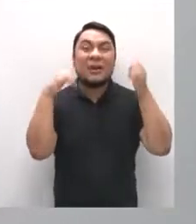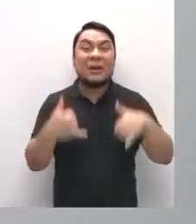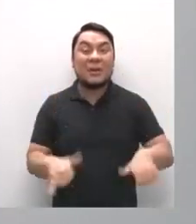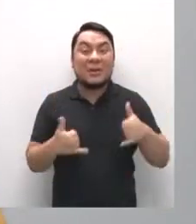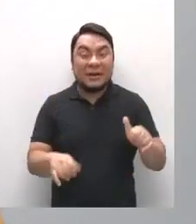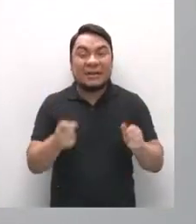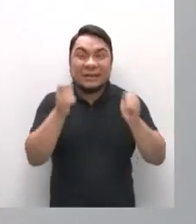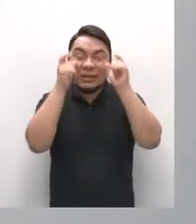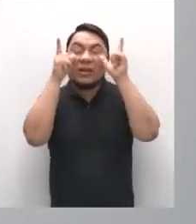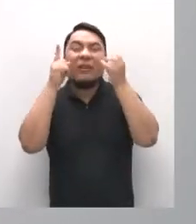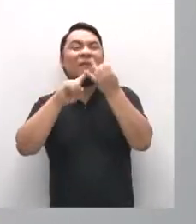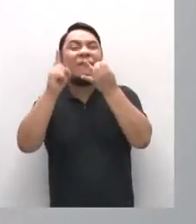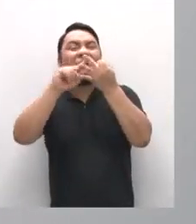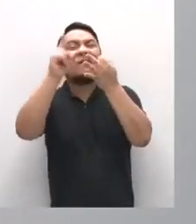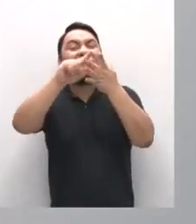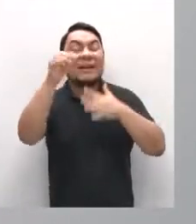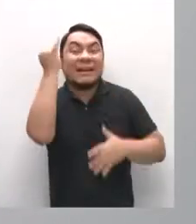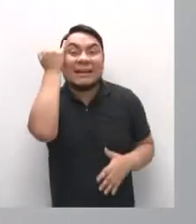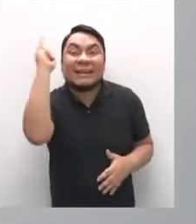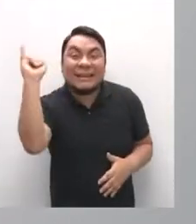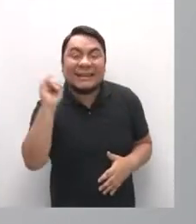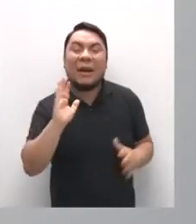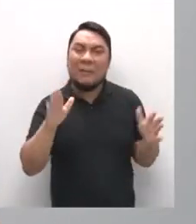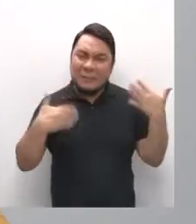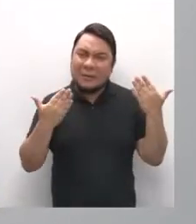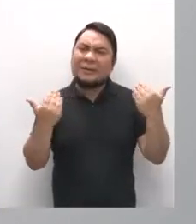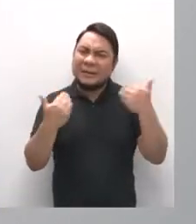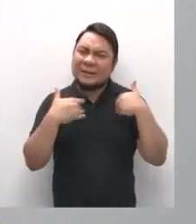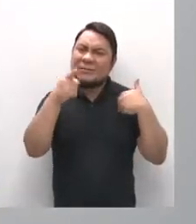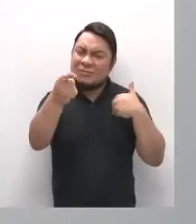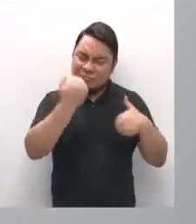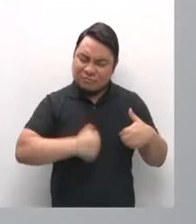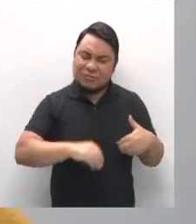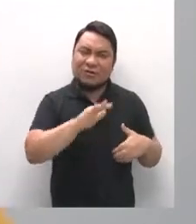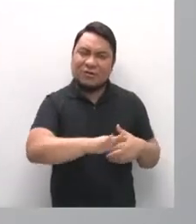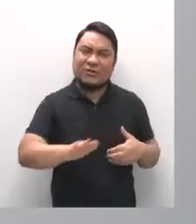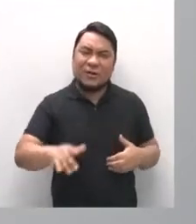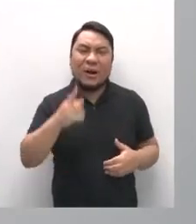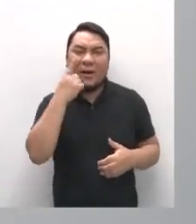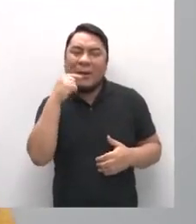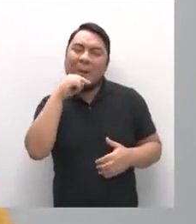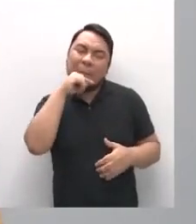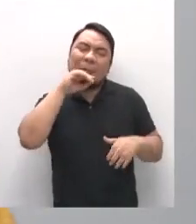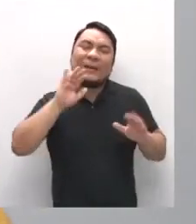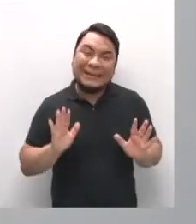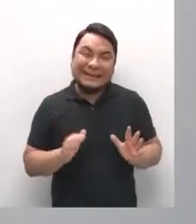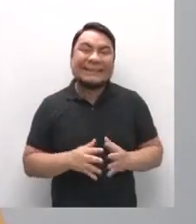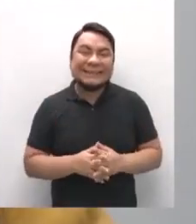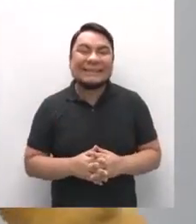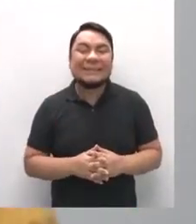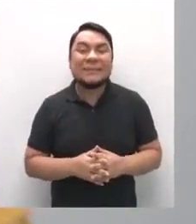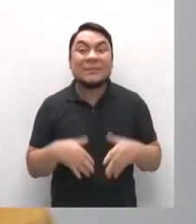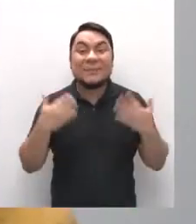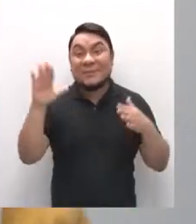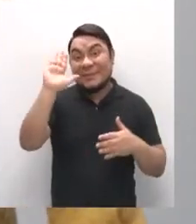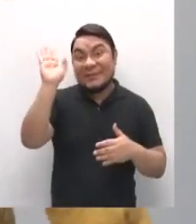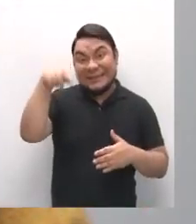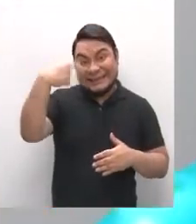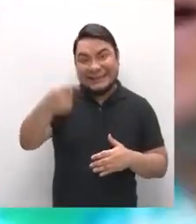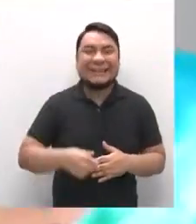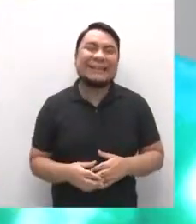las innumerables ideas que podrán tener su niña y su niño. Ya nos vemos.